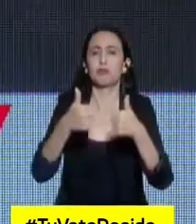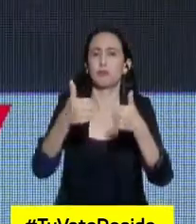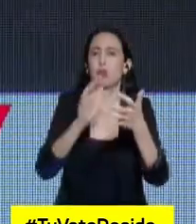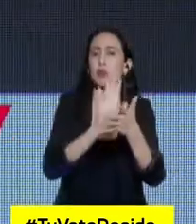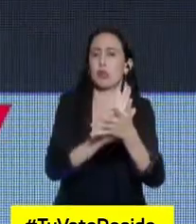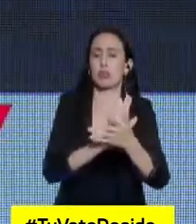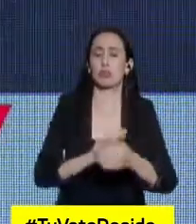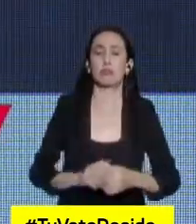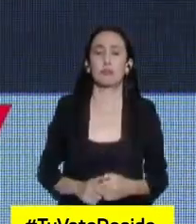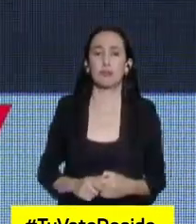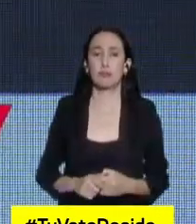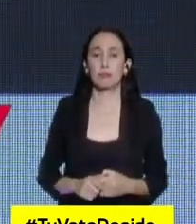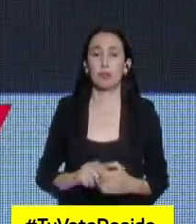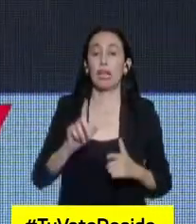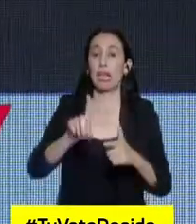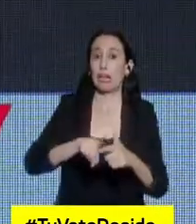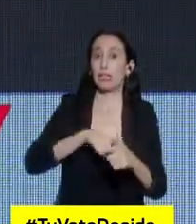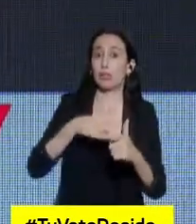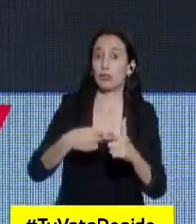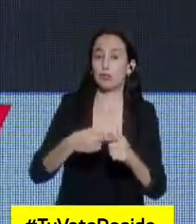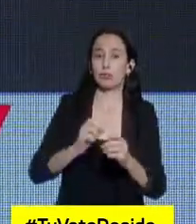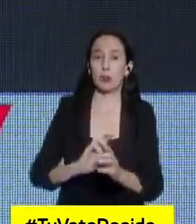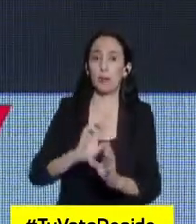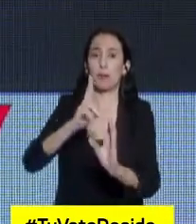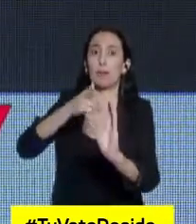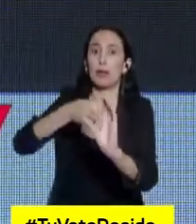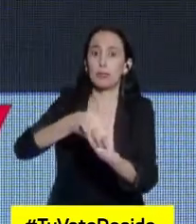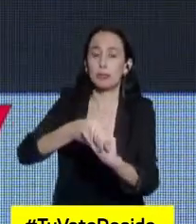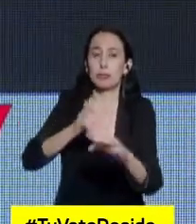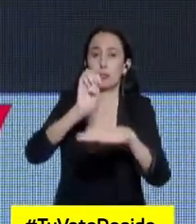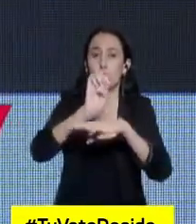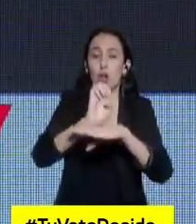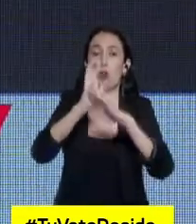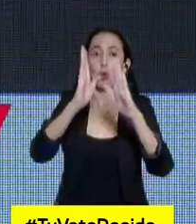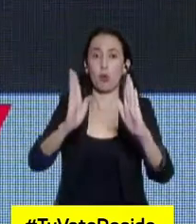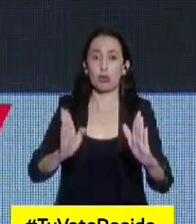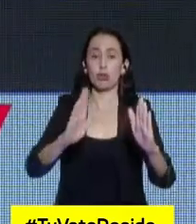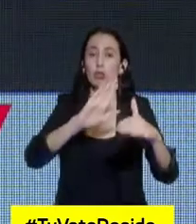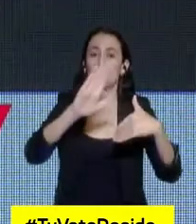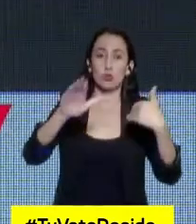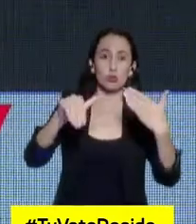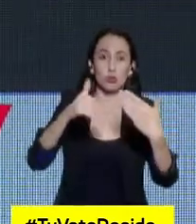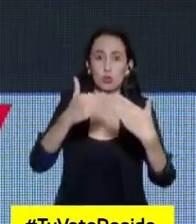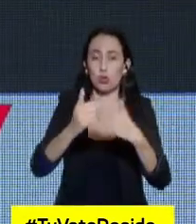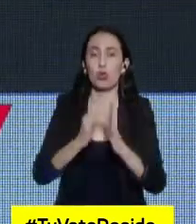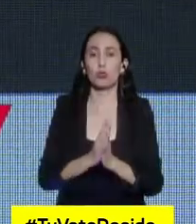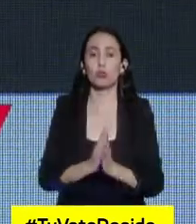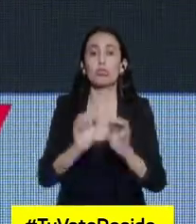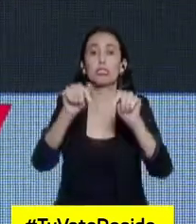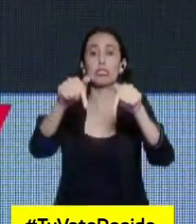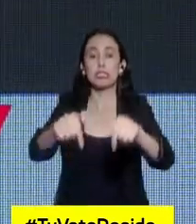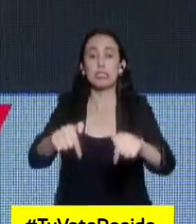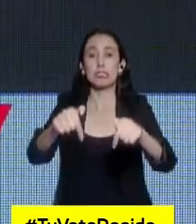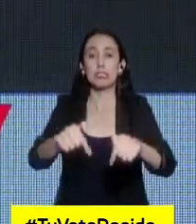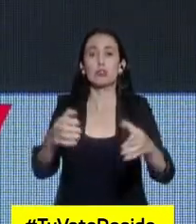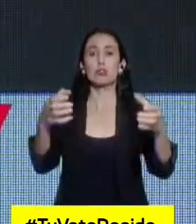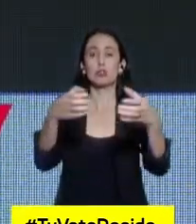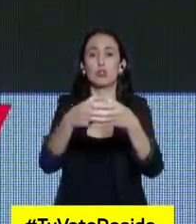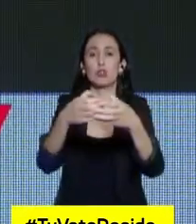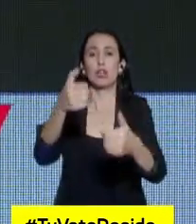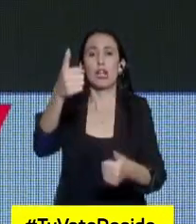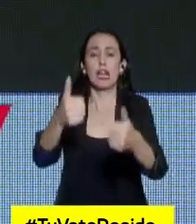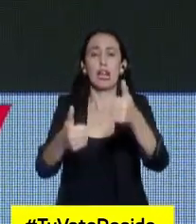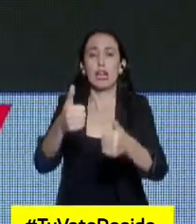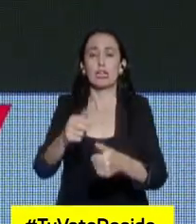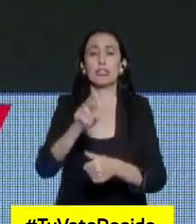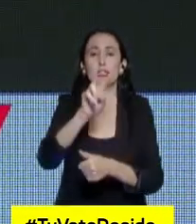Es así que la participación de las ecuatorianas y ecuatorianos en estos comicios se han